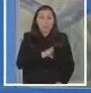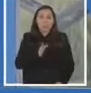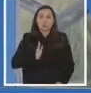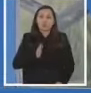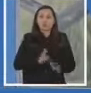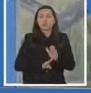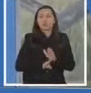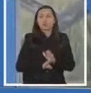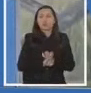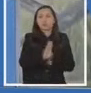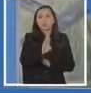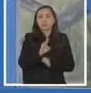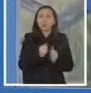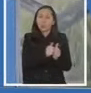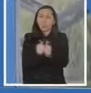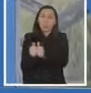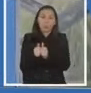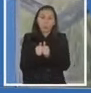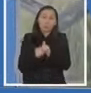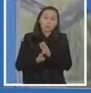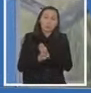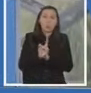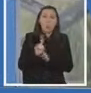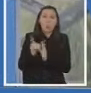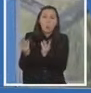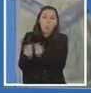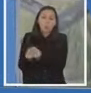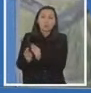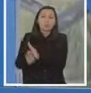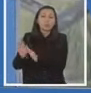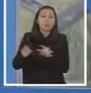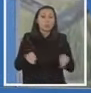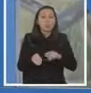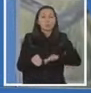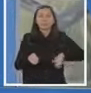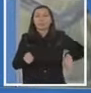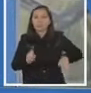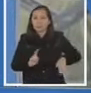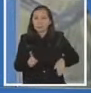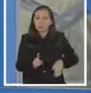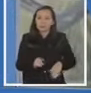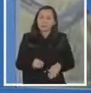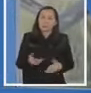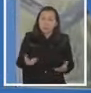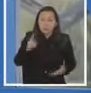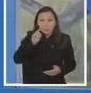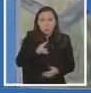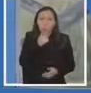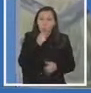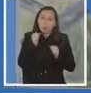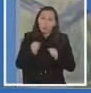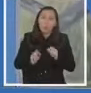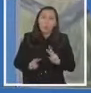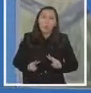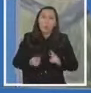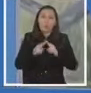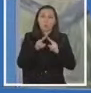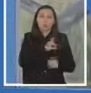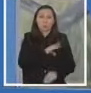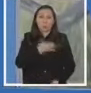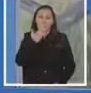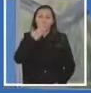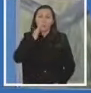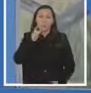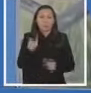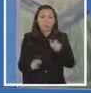siga avanzando. Y avancemos juntos, no solo unos pocos. Yo no tengo ninguna duda de que podemos construir un Chile mejor en